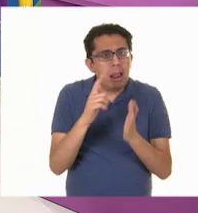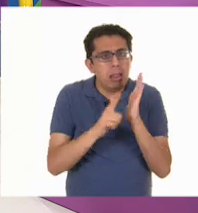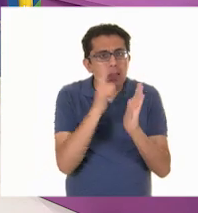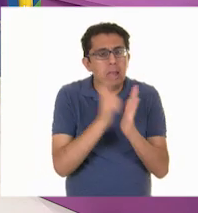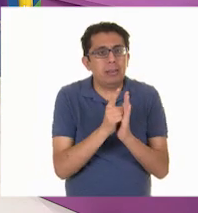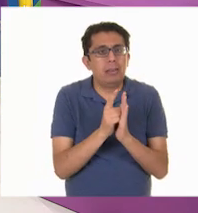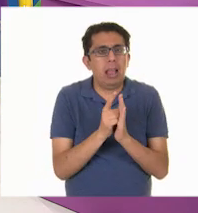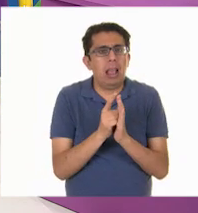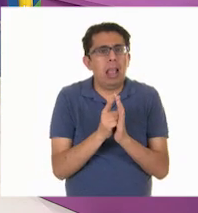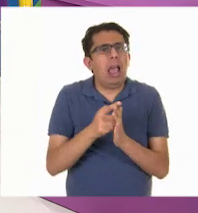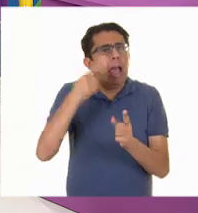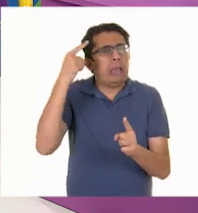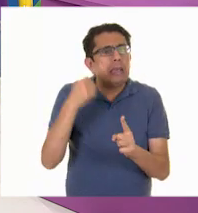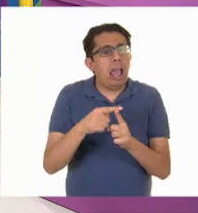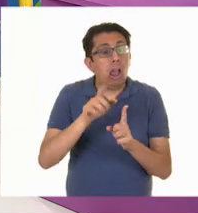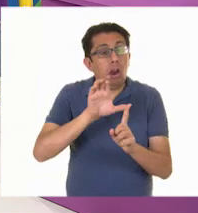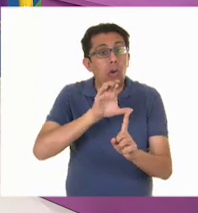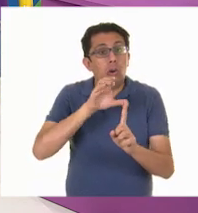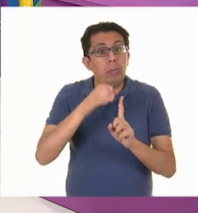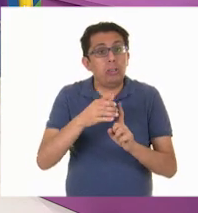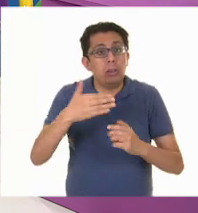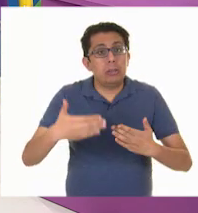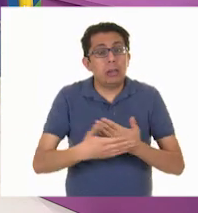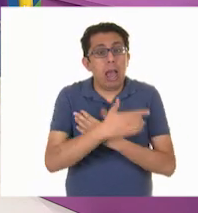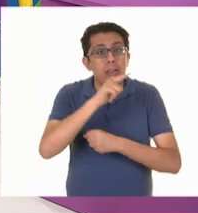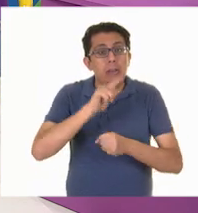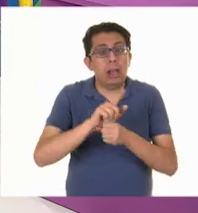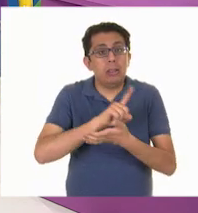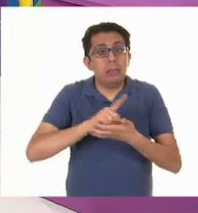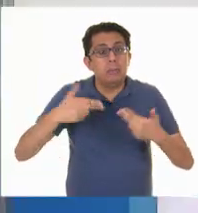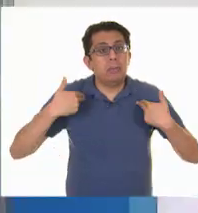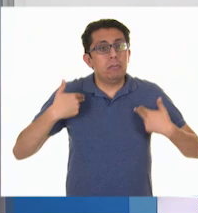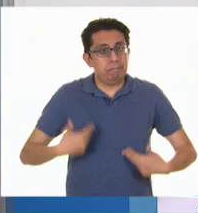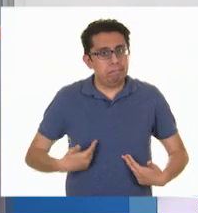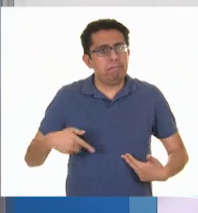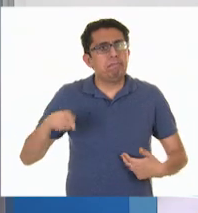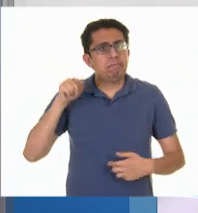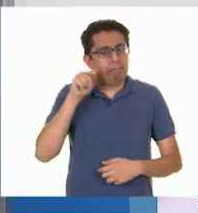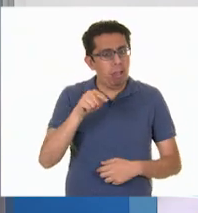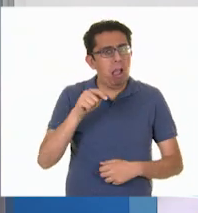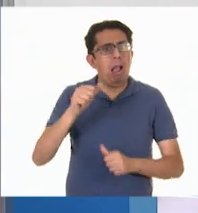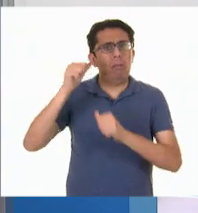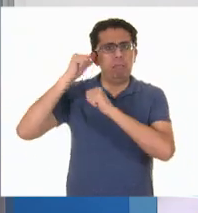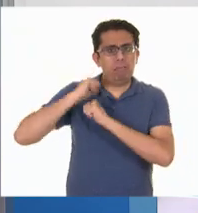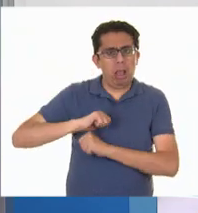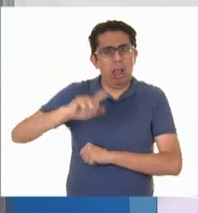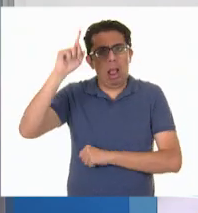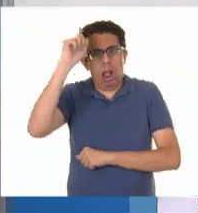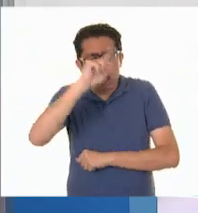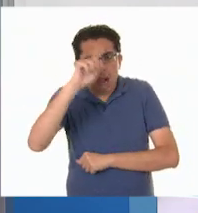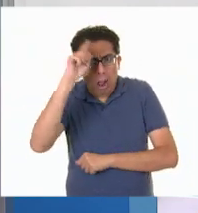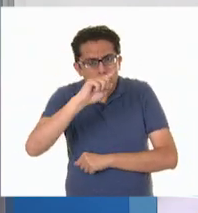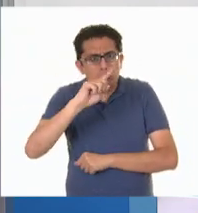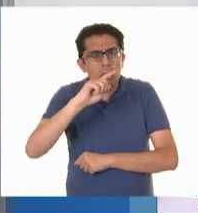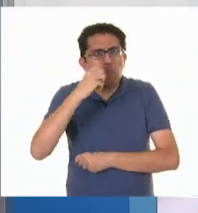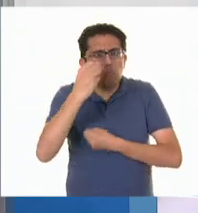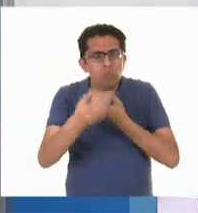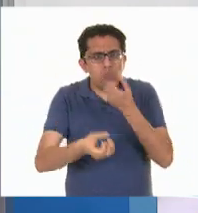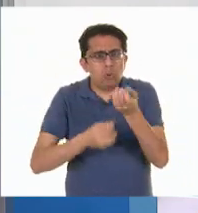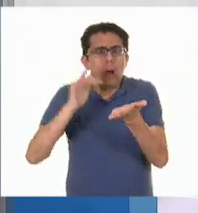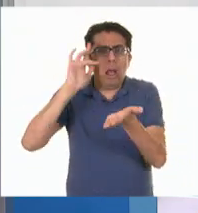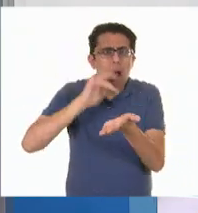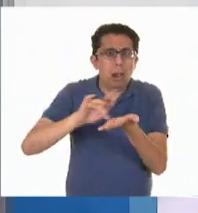Caso concreto, la Comisión Nacional de los Derechos Humanos, que se encarga precisamente de orientar, apoyar, porque